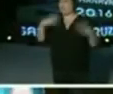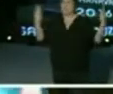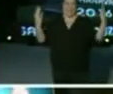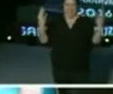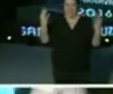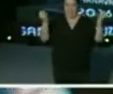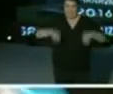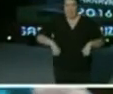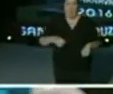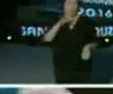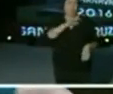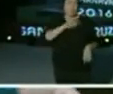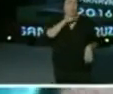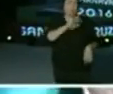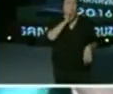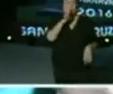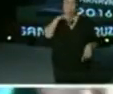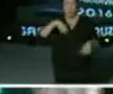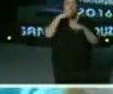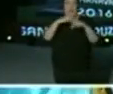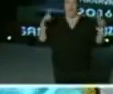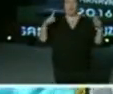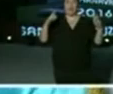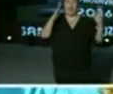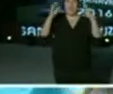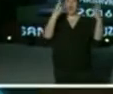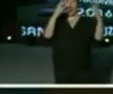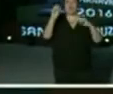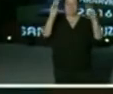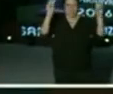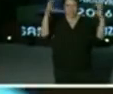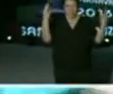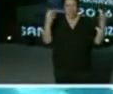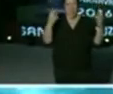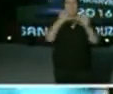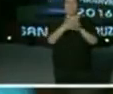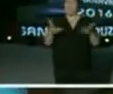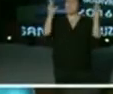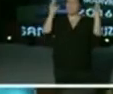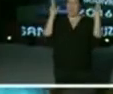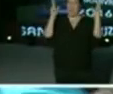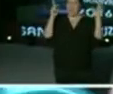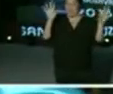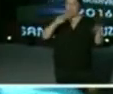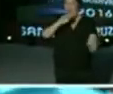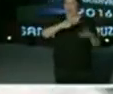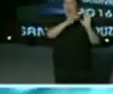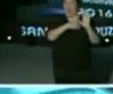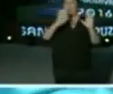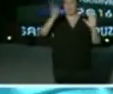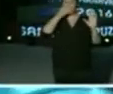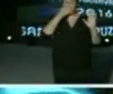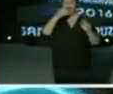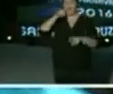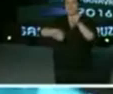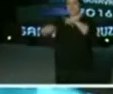Es curioso que este año sea el carnaval de los 80, época de libertades, y que con la ley Mordaza hayamos vuelto a los